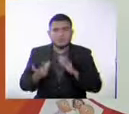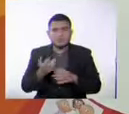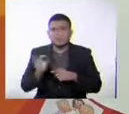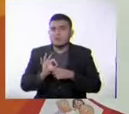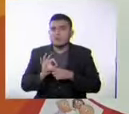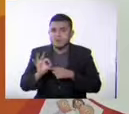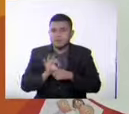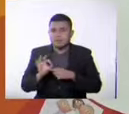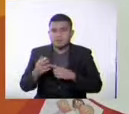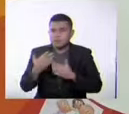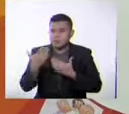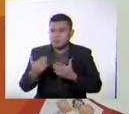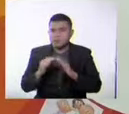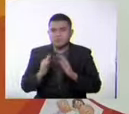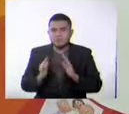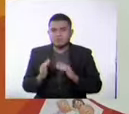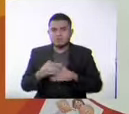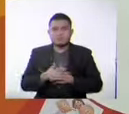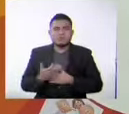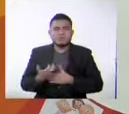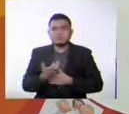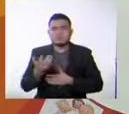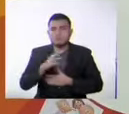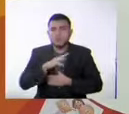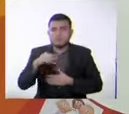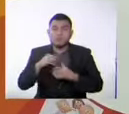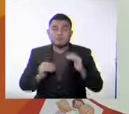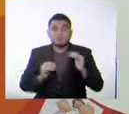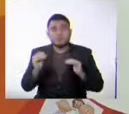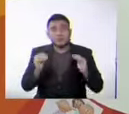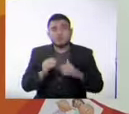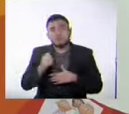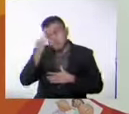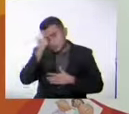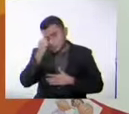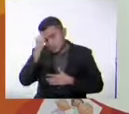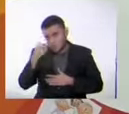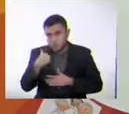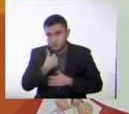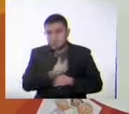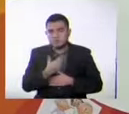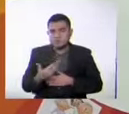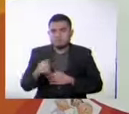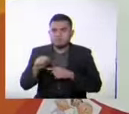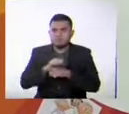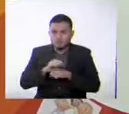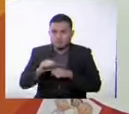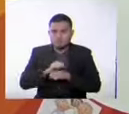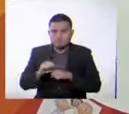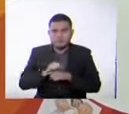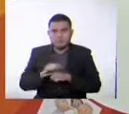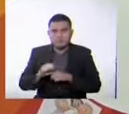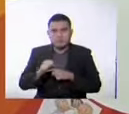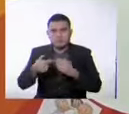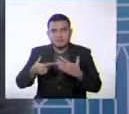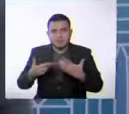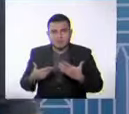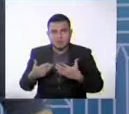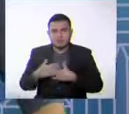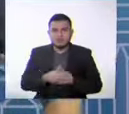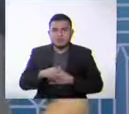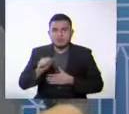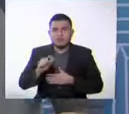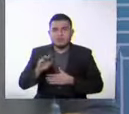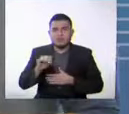de ayudar en casa, toda la familia, también conocer nuestros deberes, ejercer esos derechos. Muy bien. Alba Calderón,